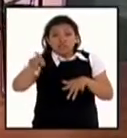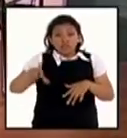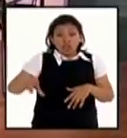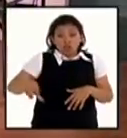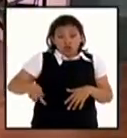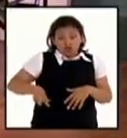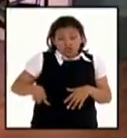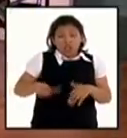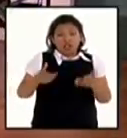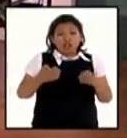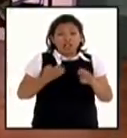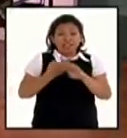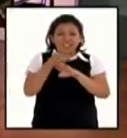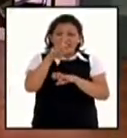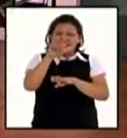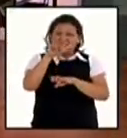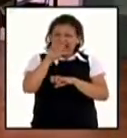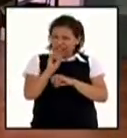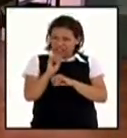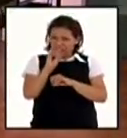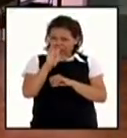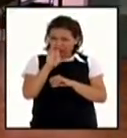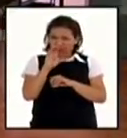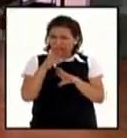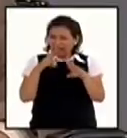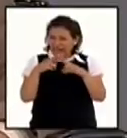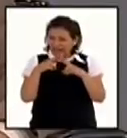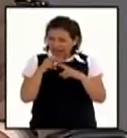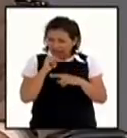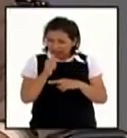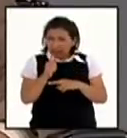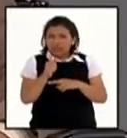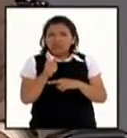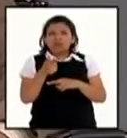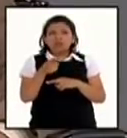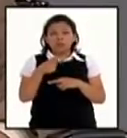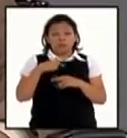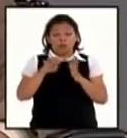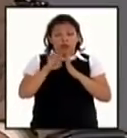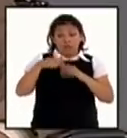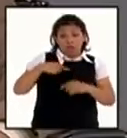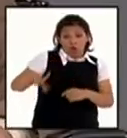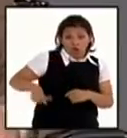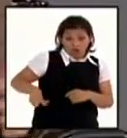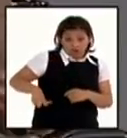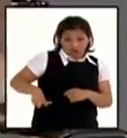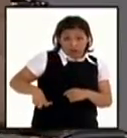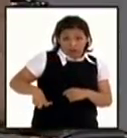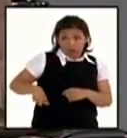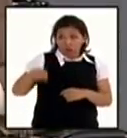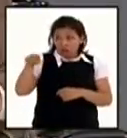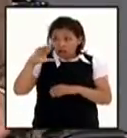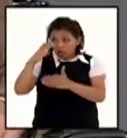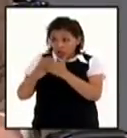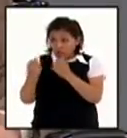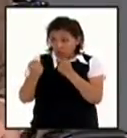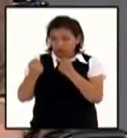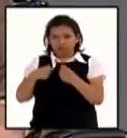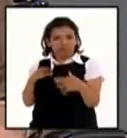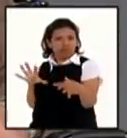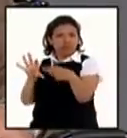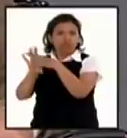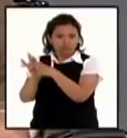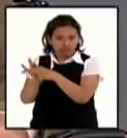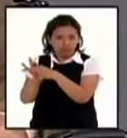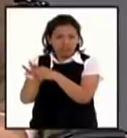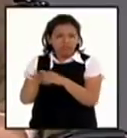laico no es tal, sino que los gobernadores buscan alianzas con la Iglesia Católica, porque la ven muy fuerte, entonces ellos hacen su